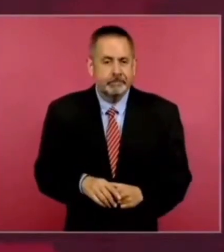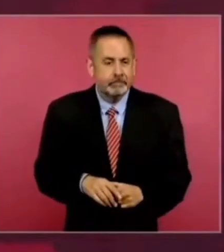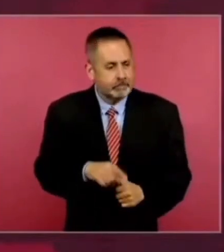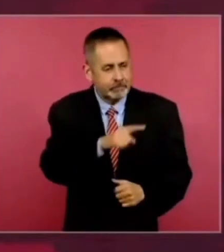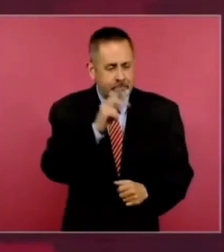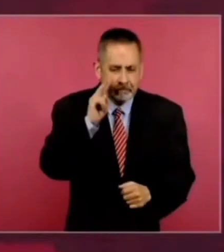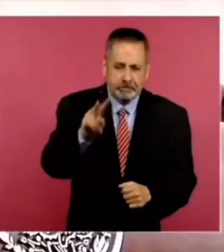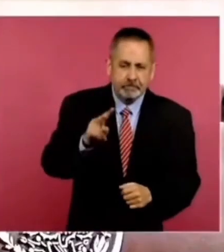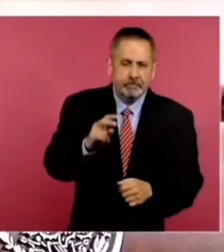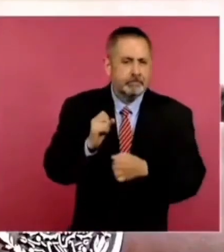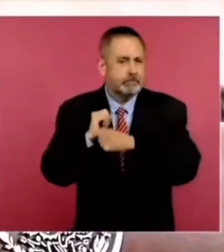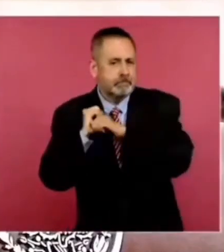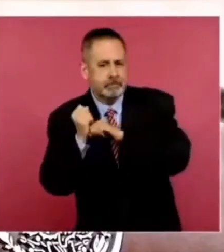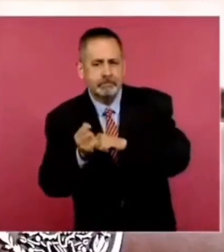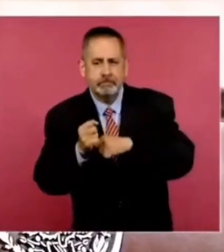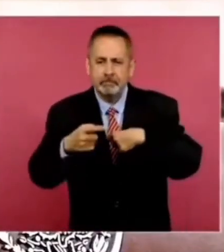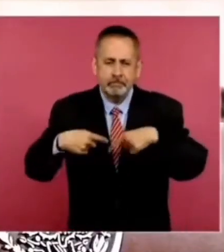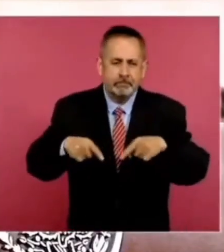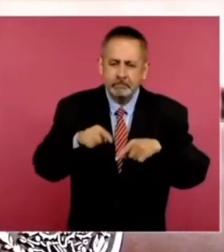fútbol, béisbol.